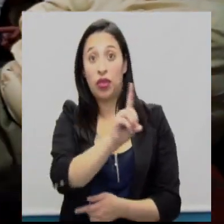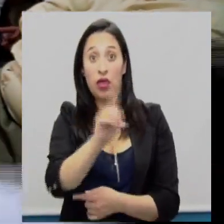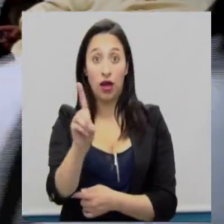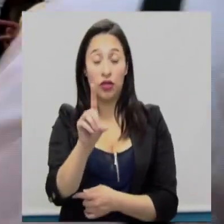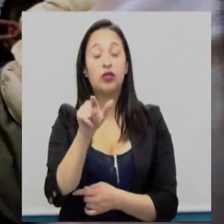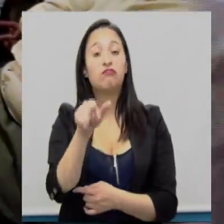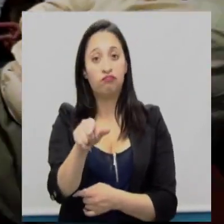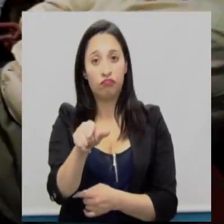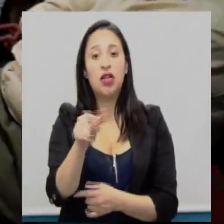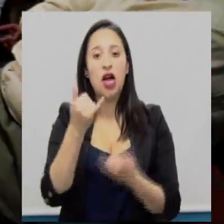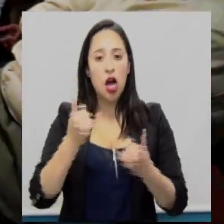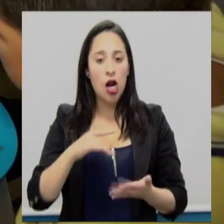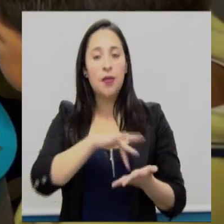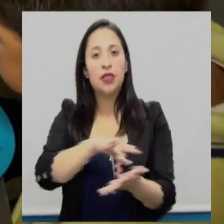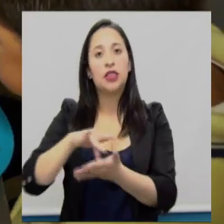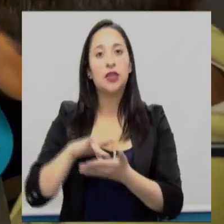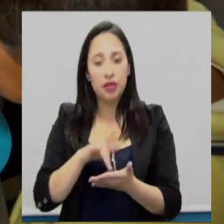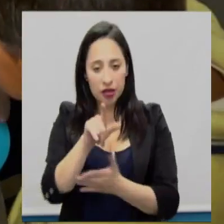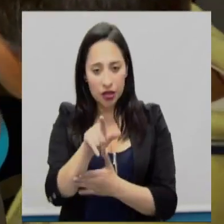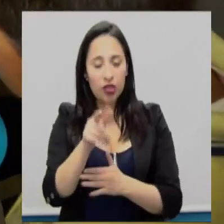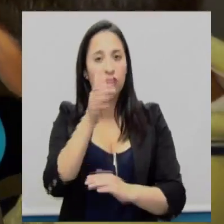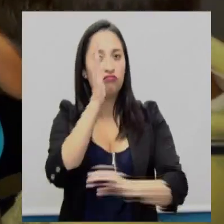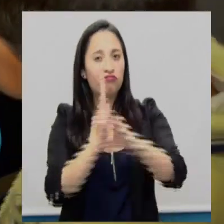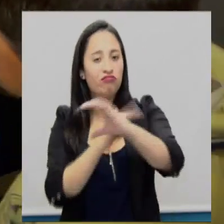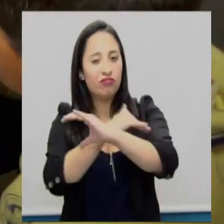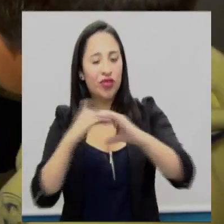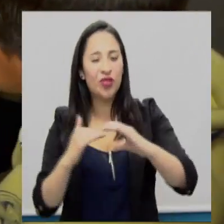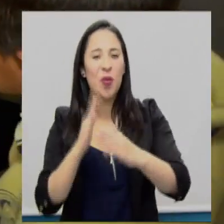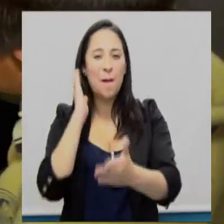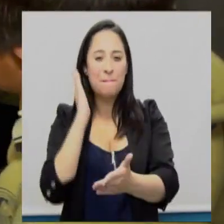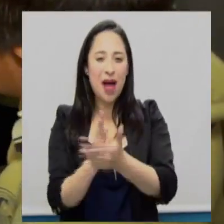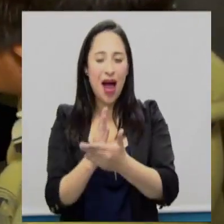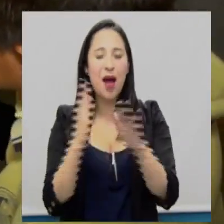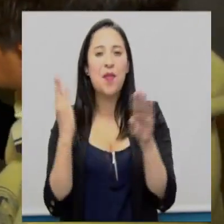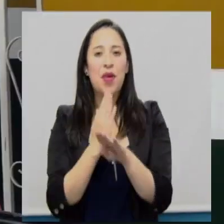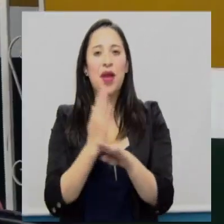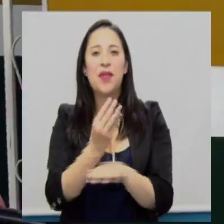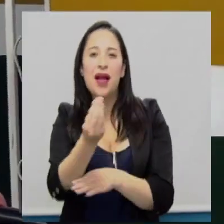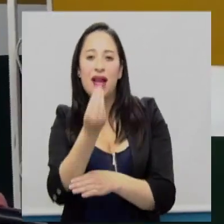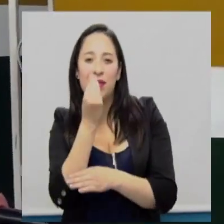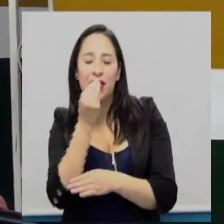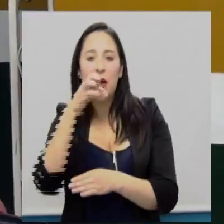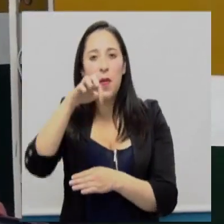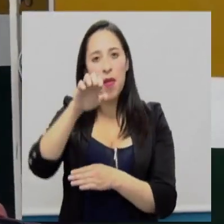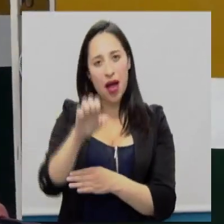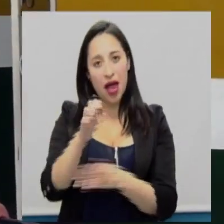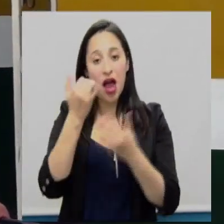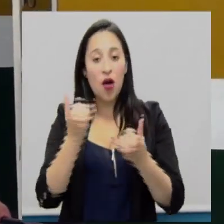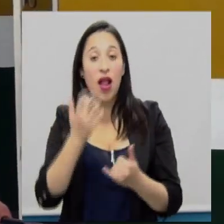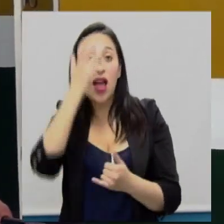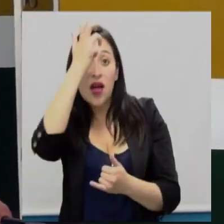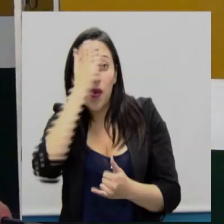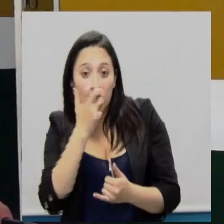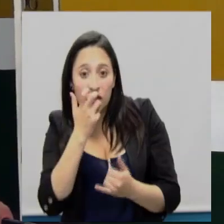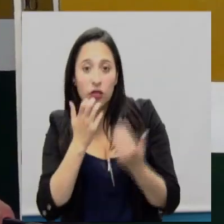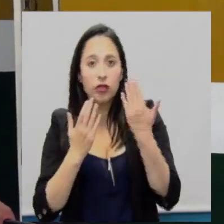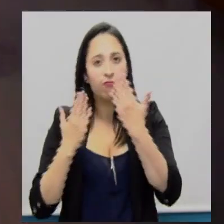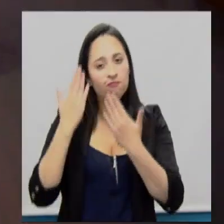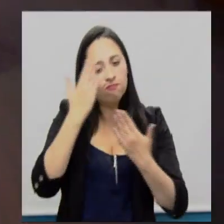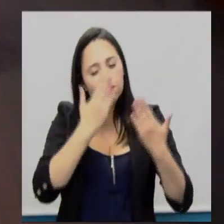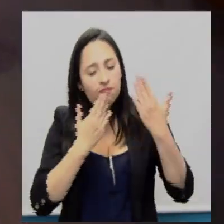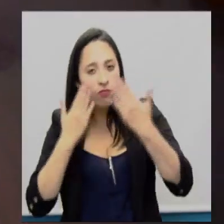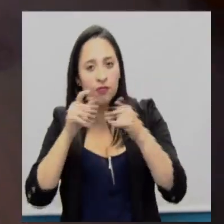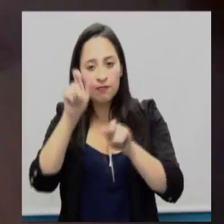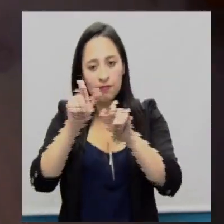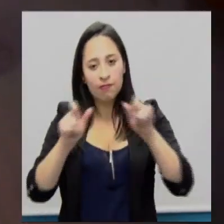El diagnóstico participativo que inició la Contraloría General en torno a la problemática del PAE permitirá adelantar una evaluación concertada con